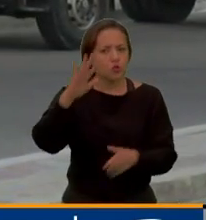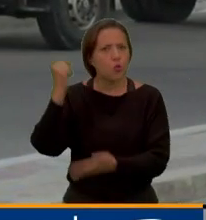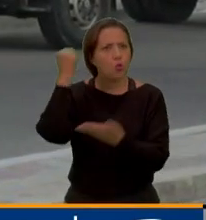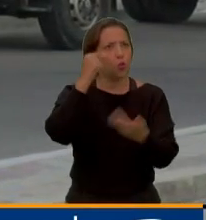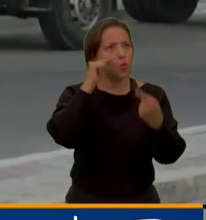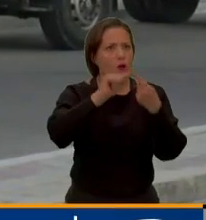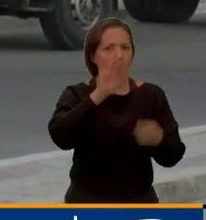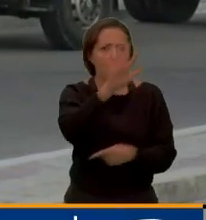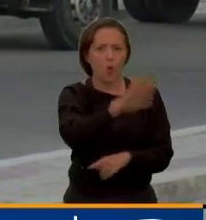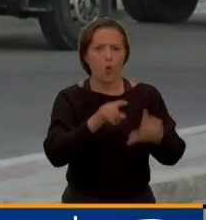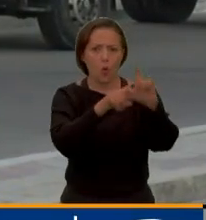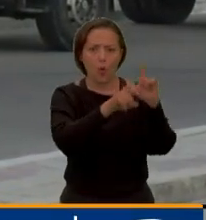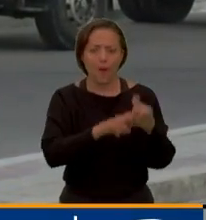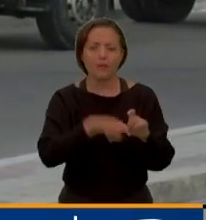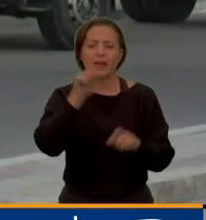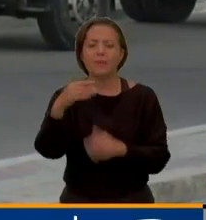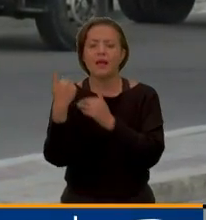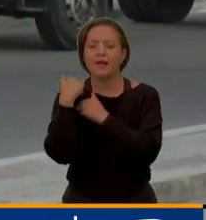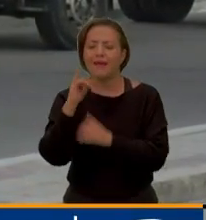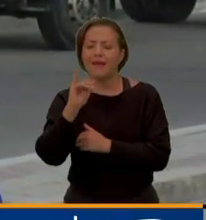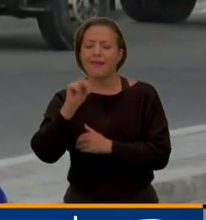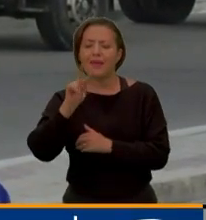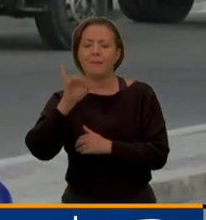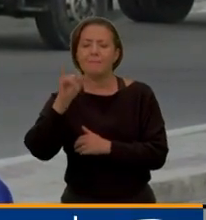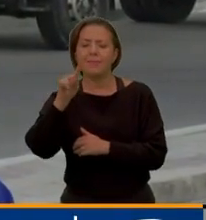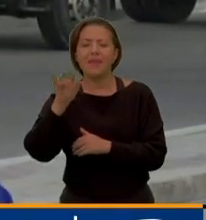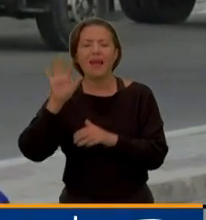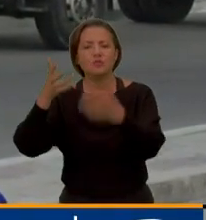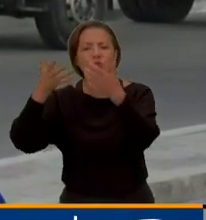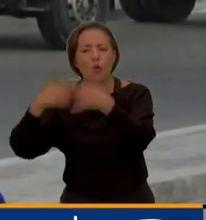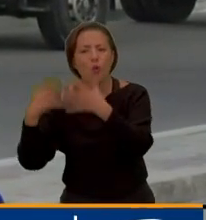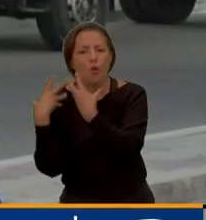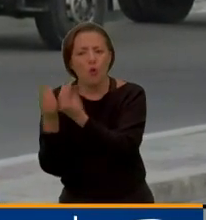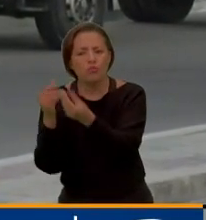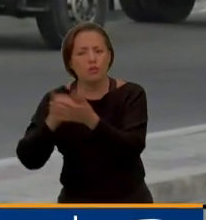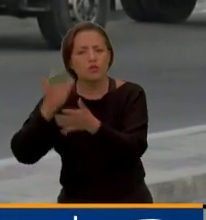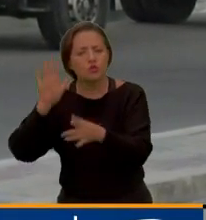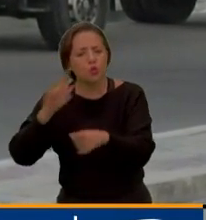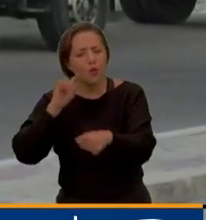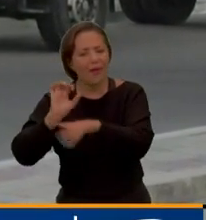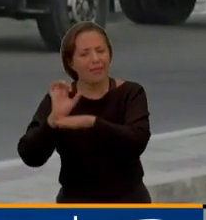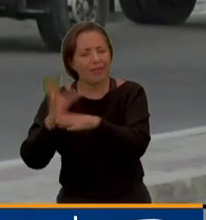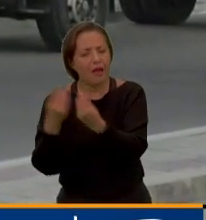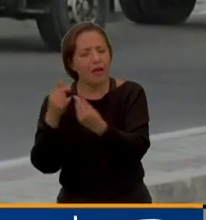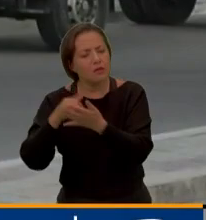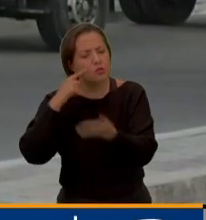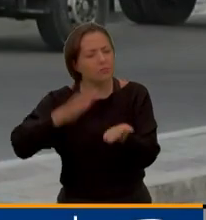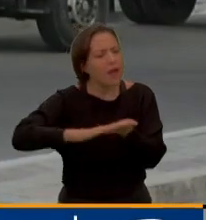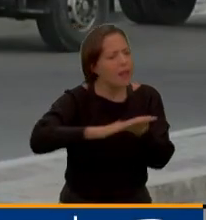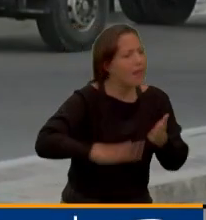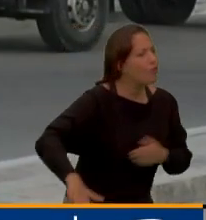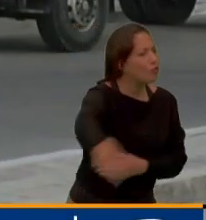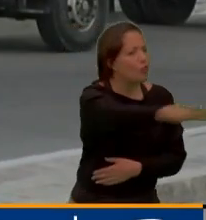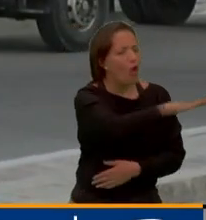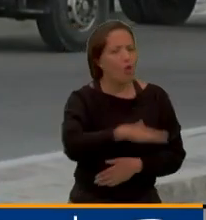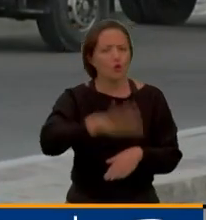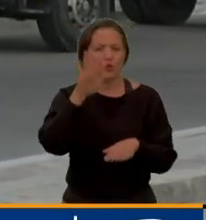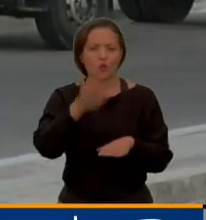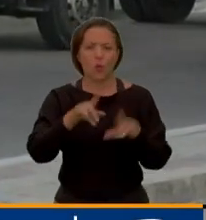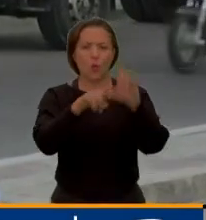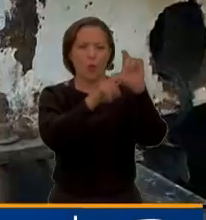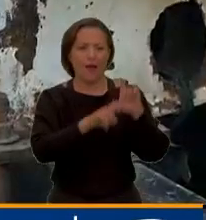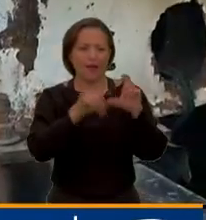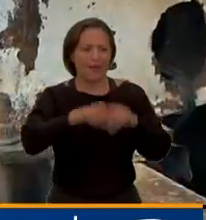y también invía que invierta los recursos articulados con el departamento del distrito para arreglar todas las vías que tengamos